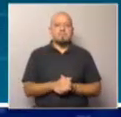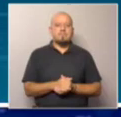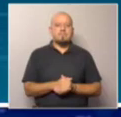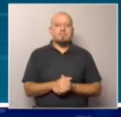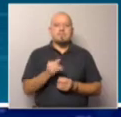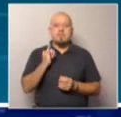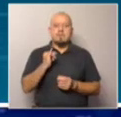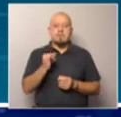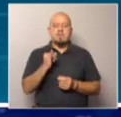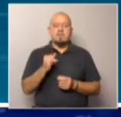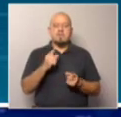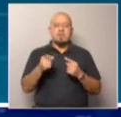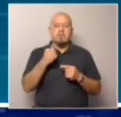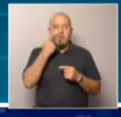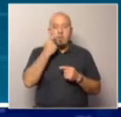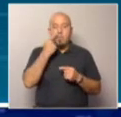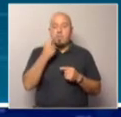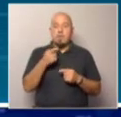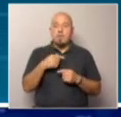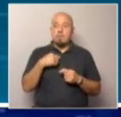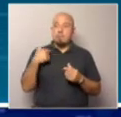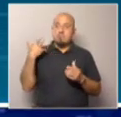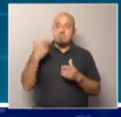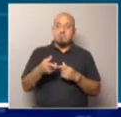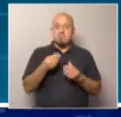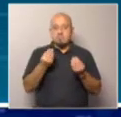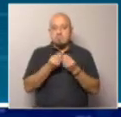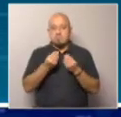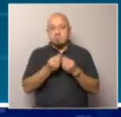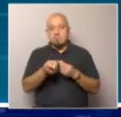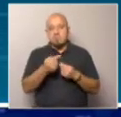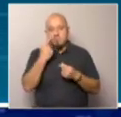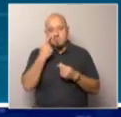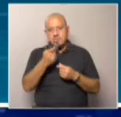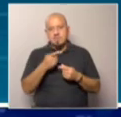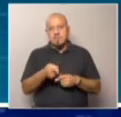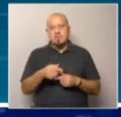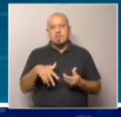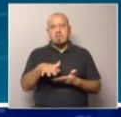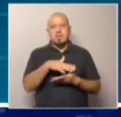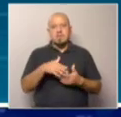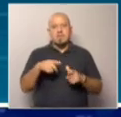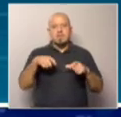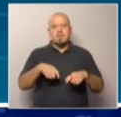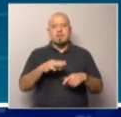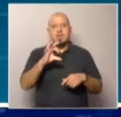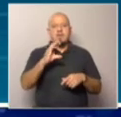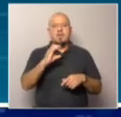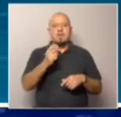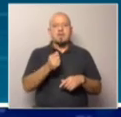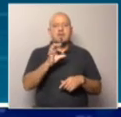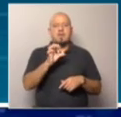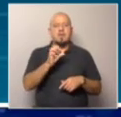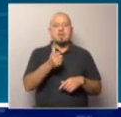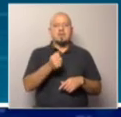Sí, claro, claro. Bueno, el hombre ha visto pasar muchas cosas justamente por ese espacio allí en la mitad de unidad de Casavalle, que,